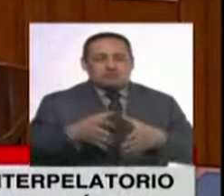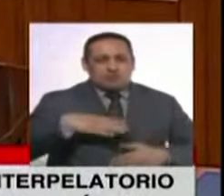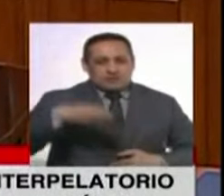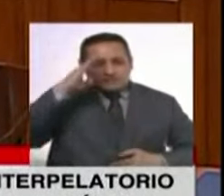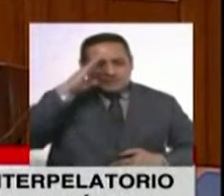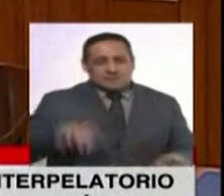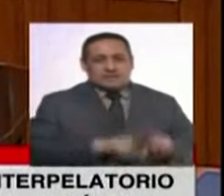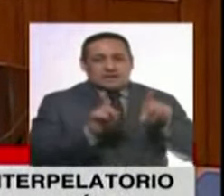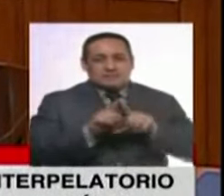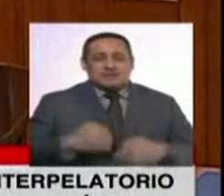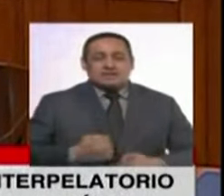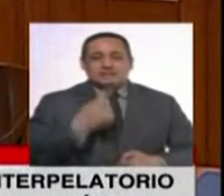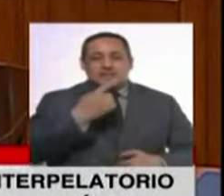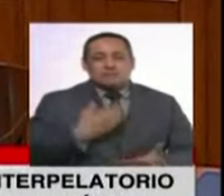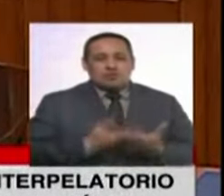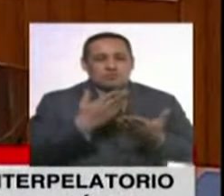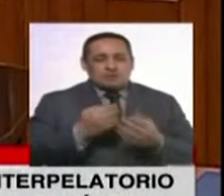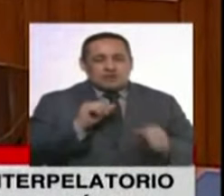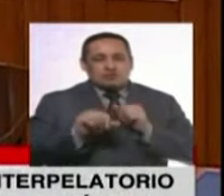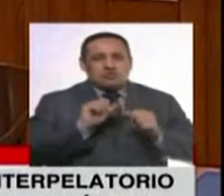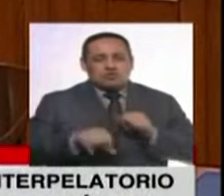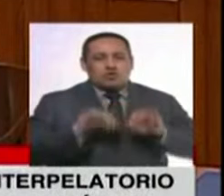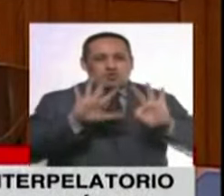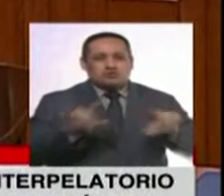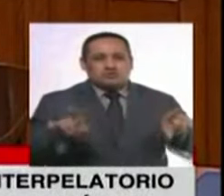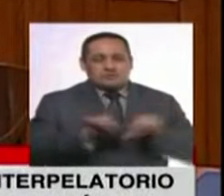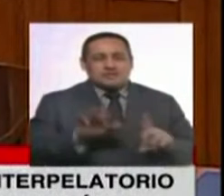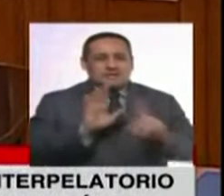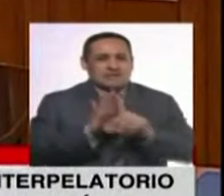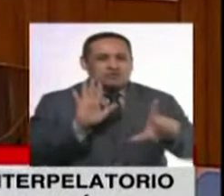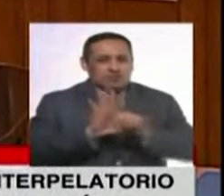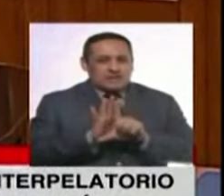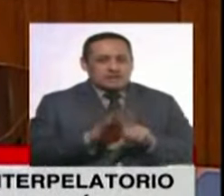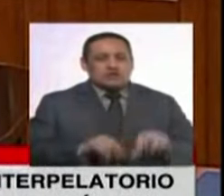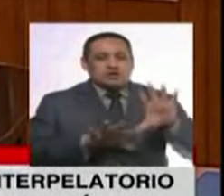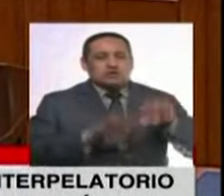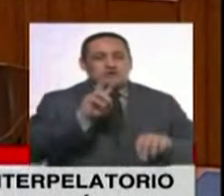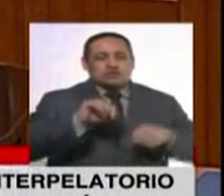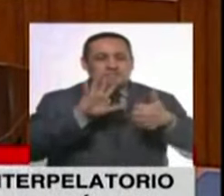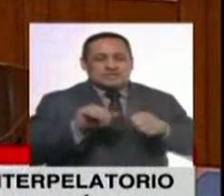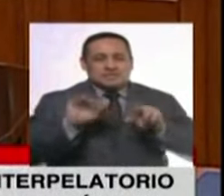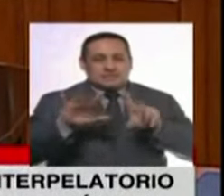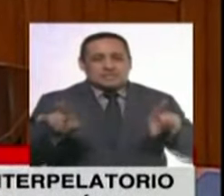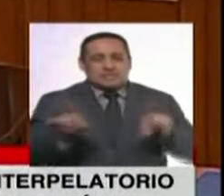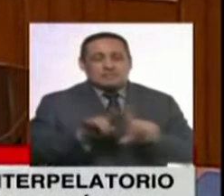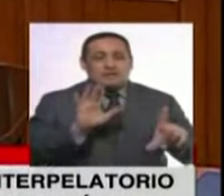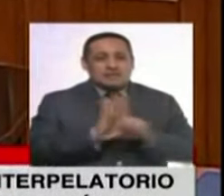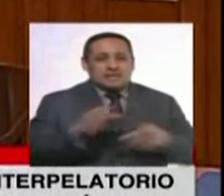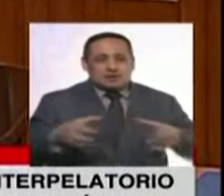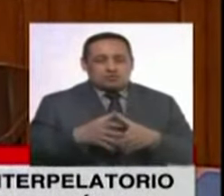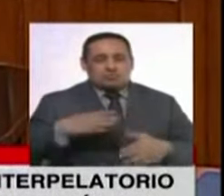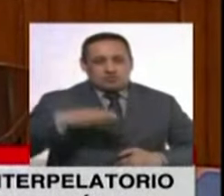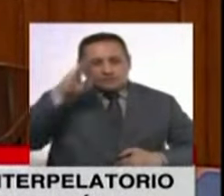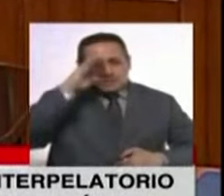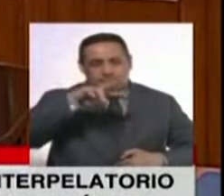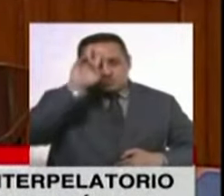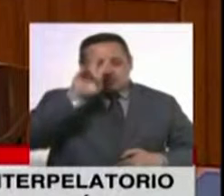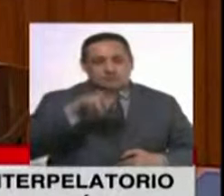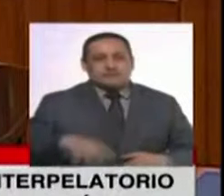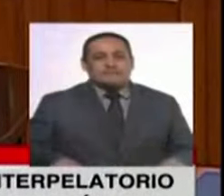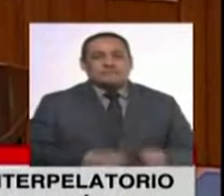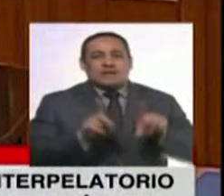se encuentra prevista en el artículo 8 del decreto legislativo 1267 ley de la Policía Nacional del Perú